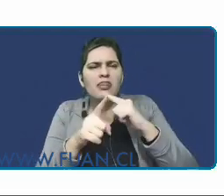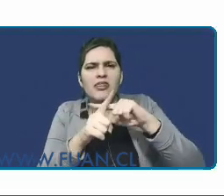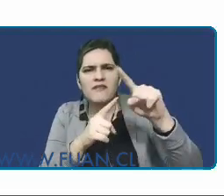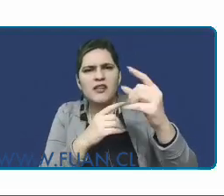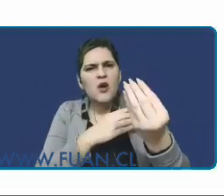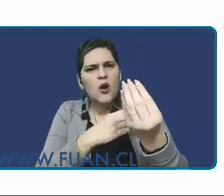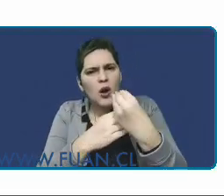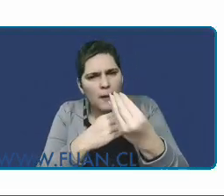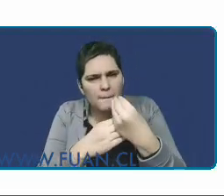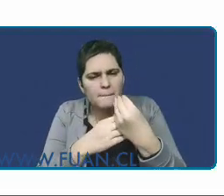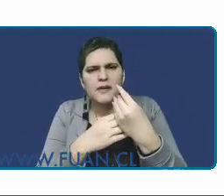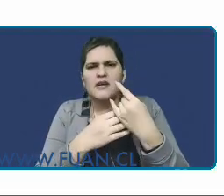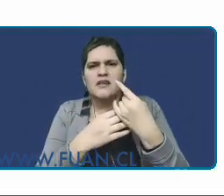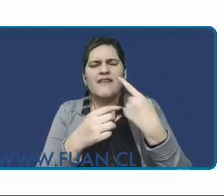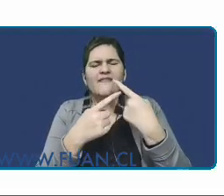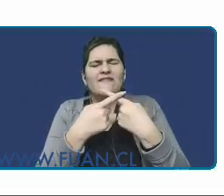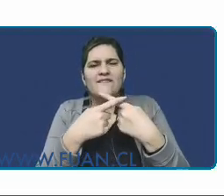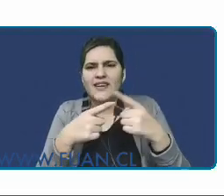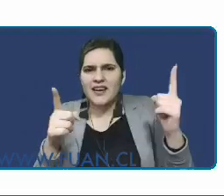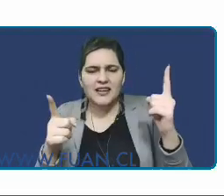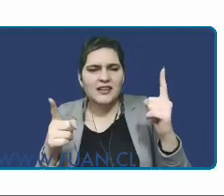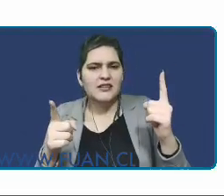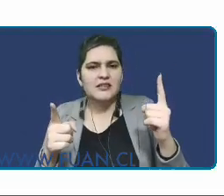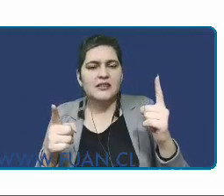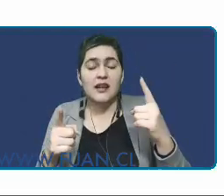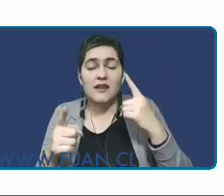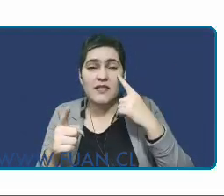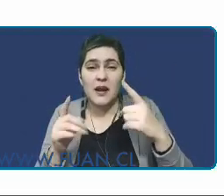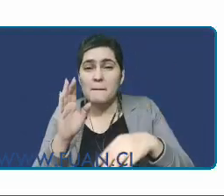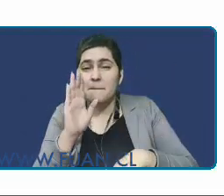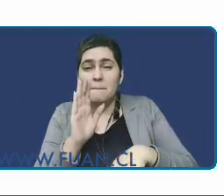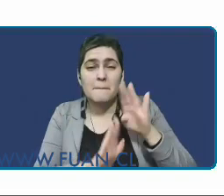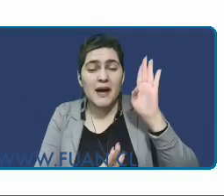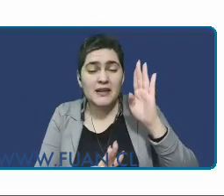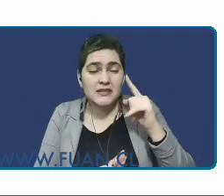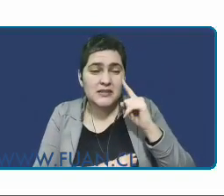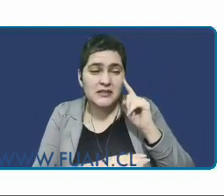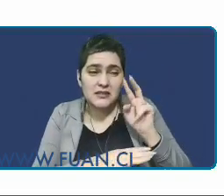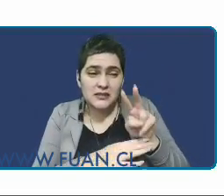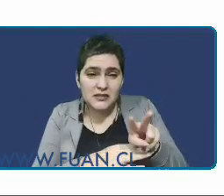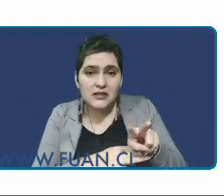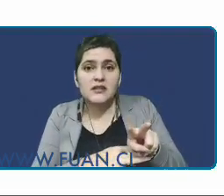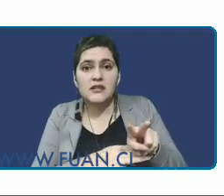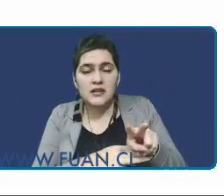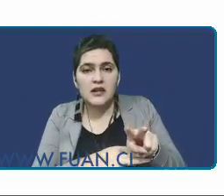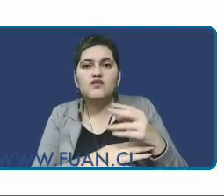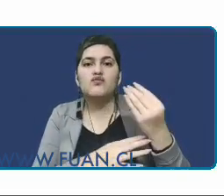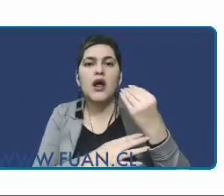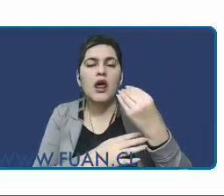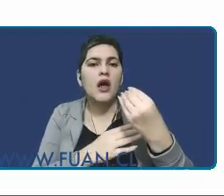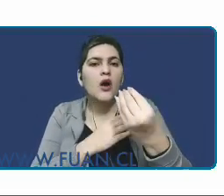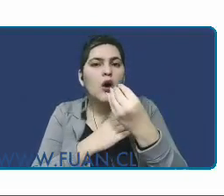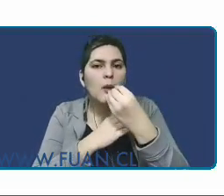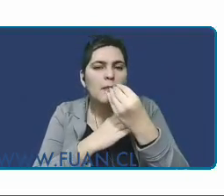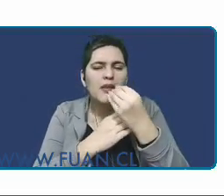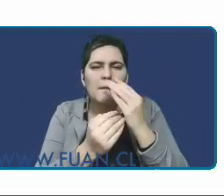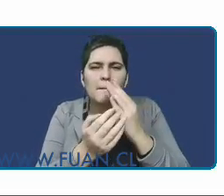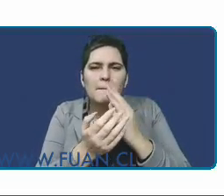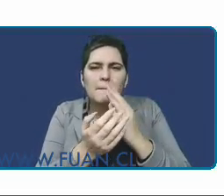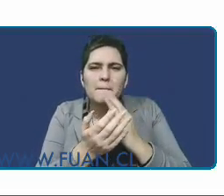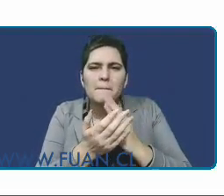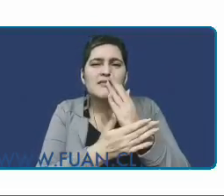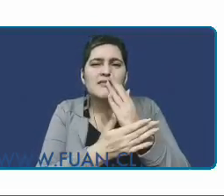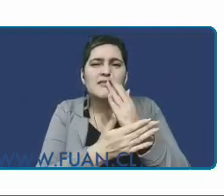y una de las cosas como que más promete es asegurar una buena nutrición desde el inicio. O sea, mientras antes